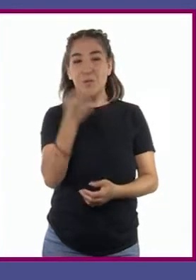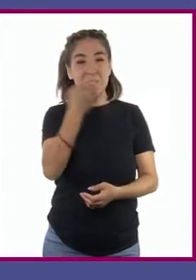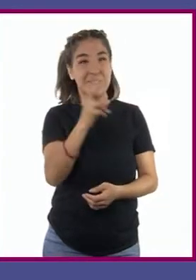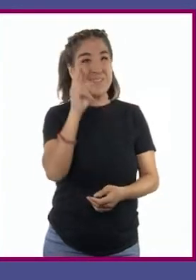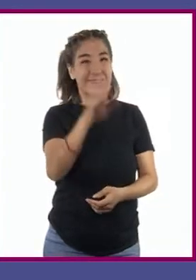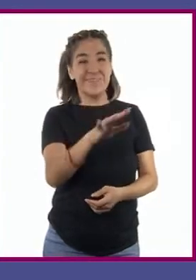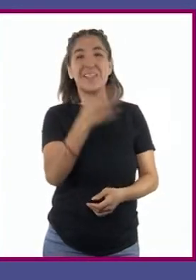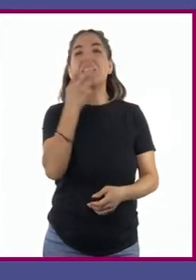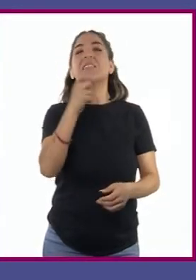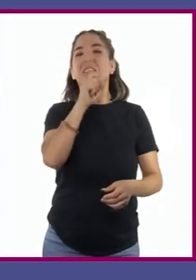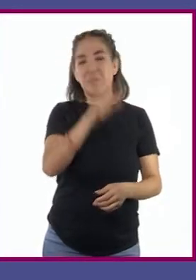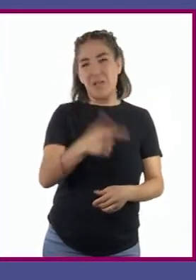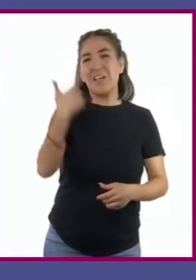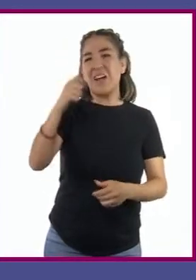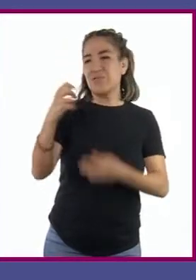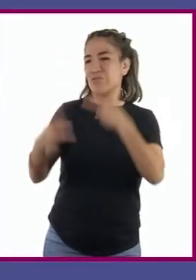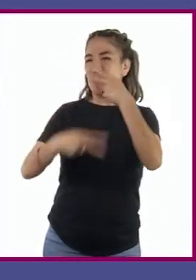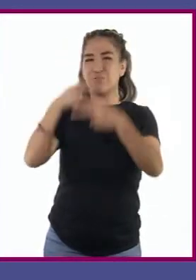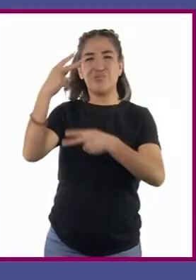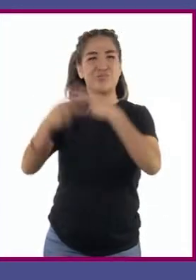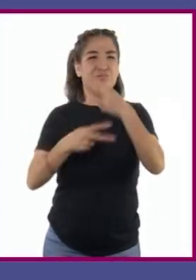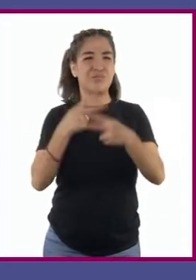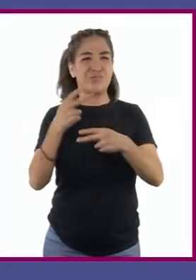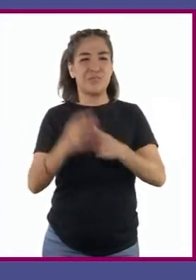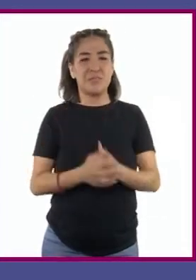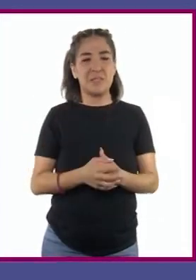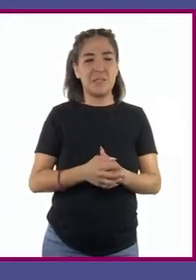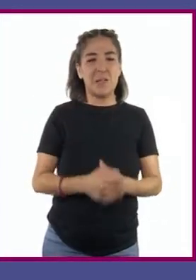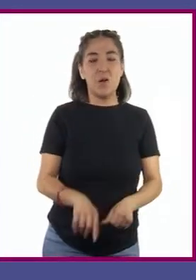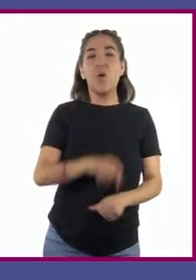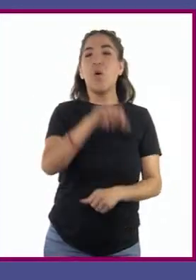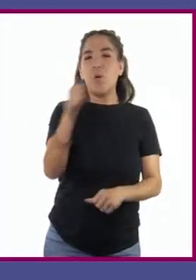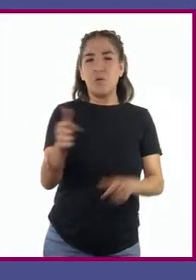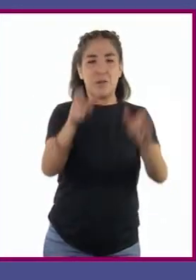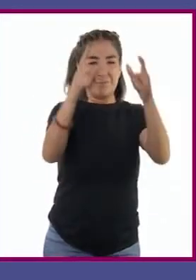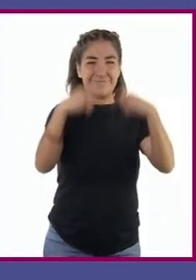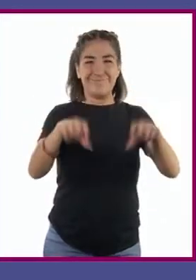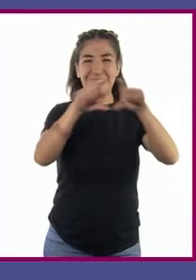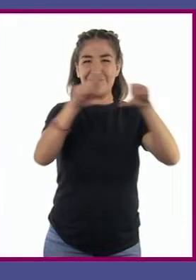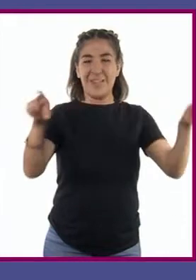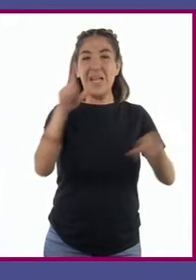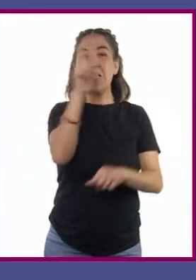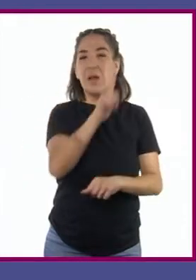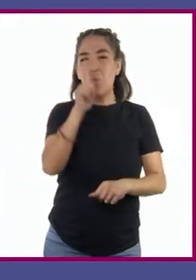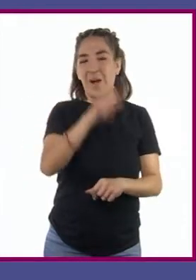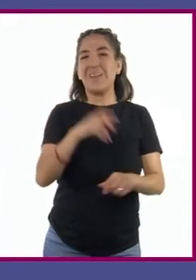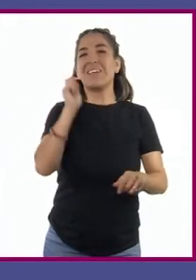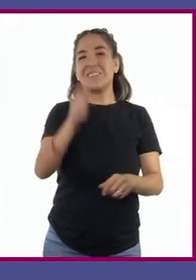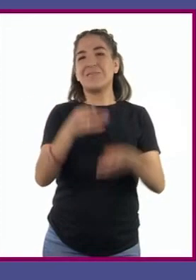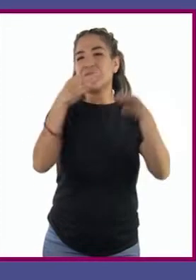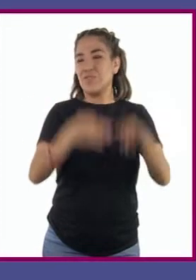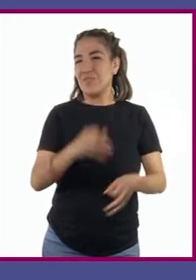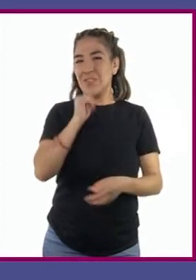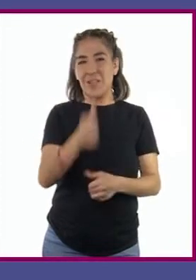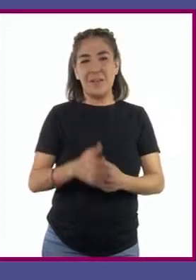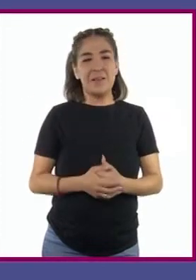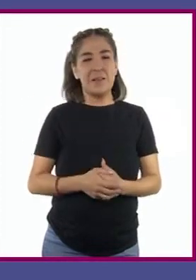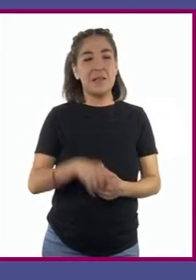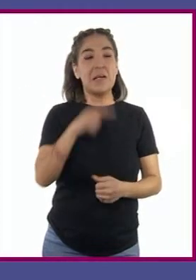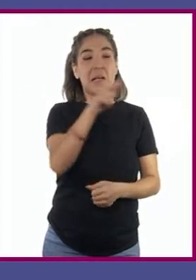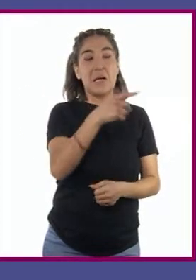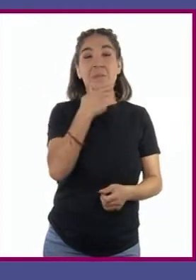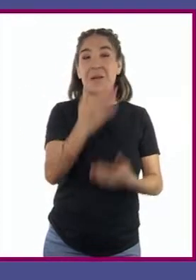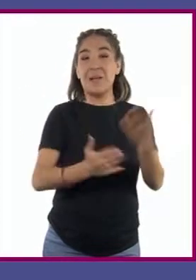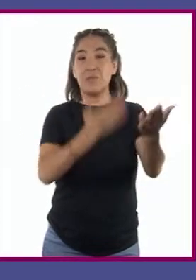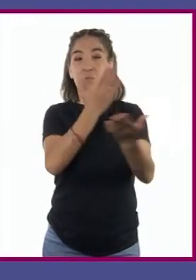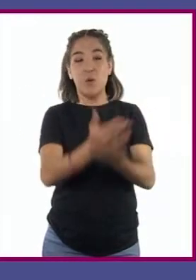también genera un exceso de gases contaminantes. La siguiente parte del texto en lenguaje informal es: él propone un